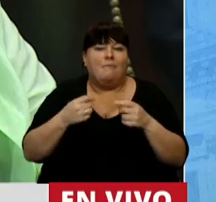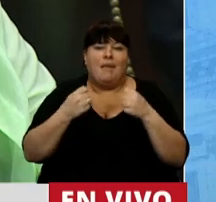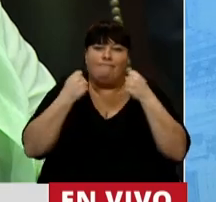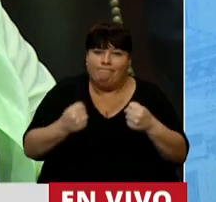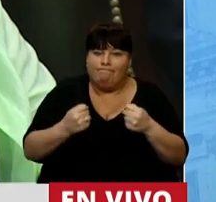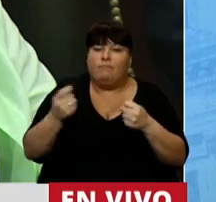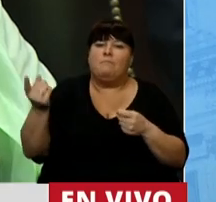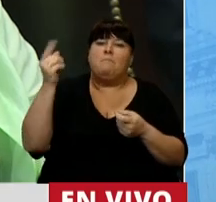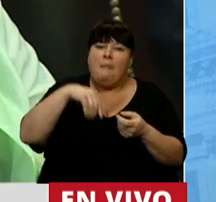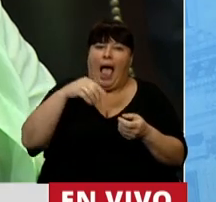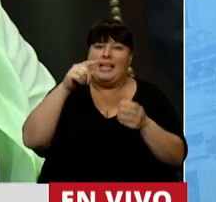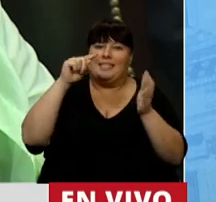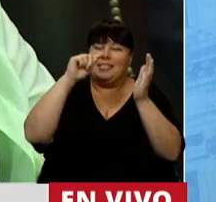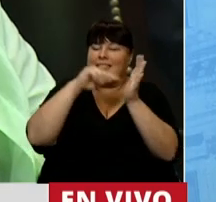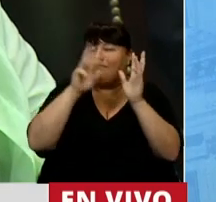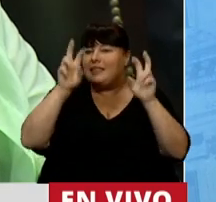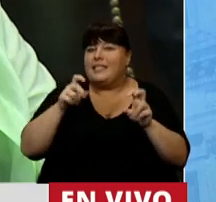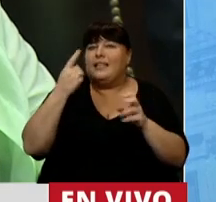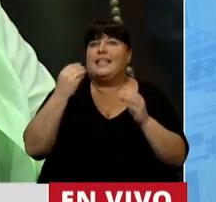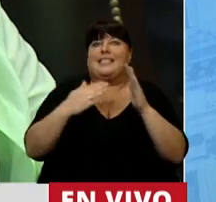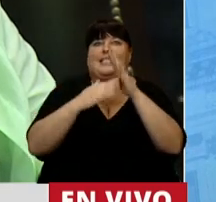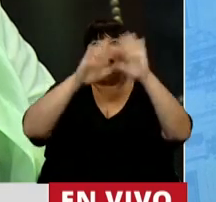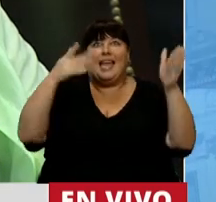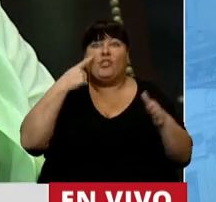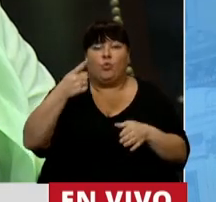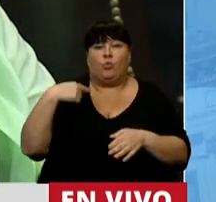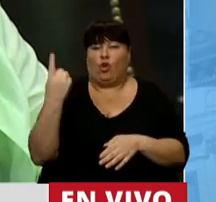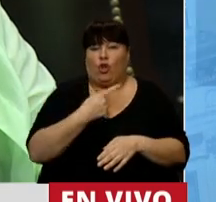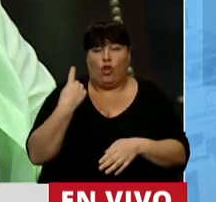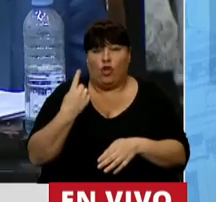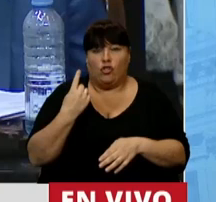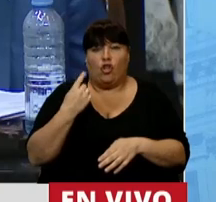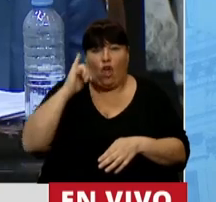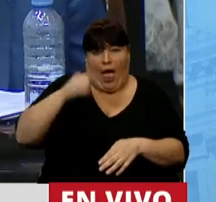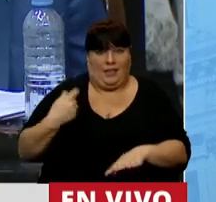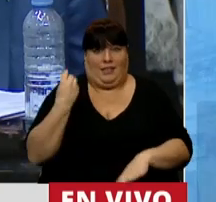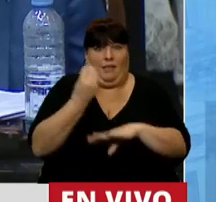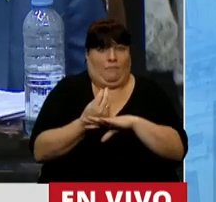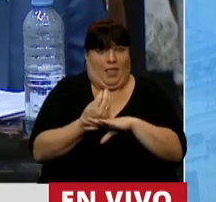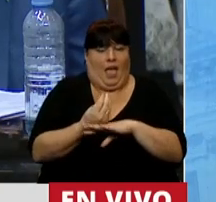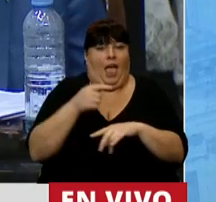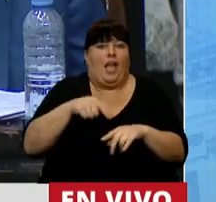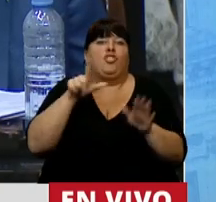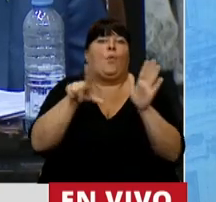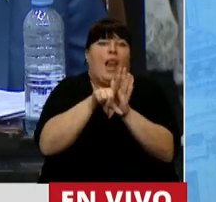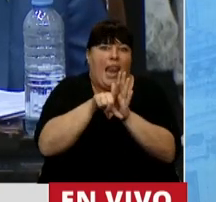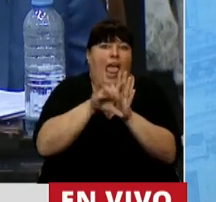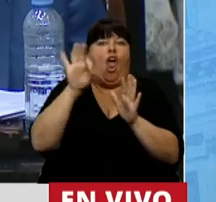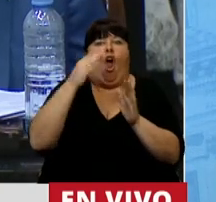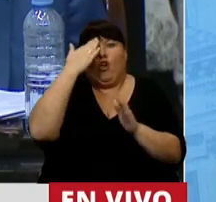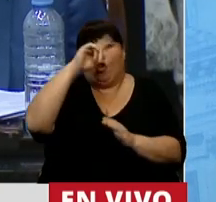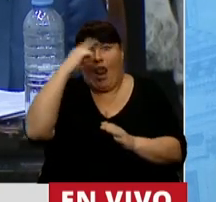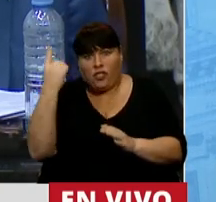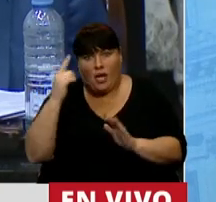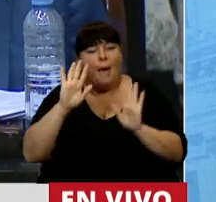consolidando, incorporando estos hitos que son la institucionalidad que cada uno de nosotros asume en el marco de las leyes o en el marco de la